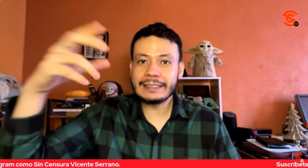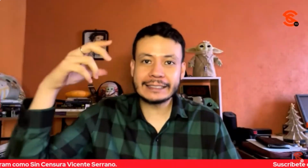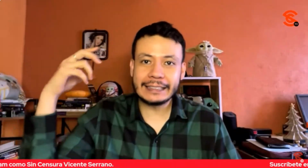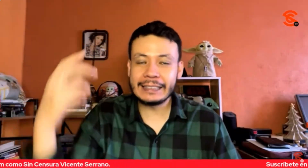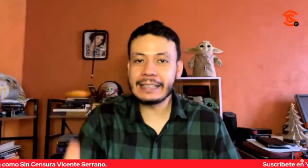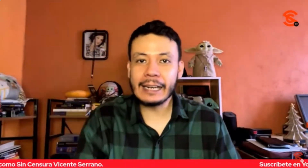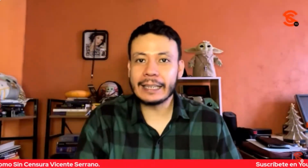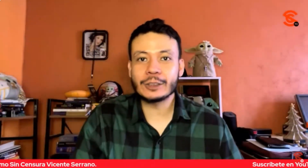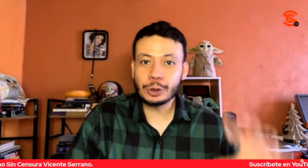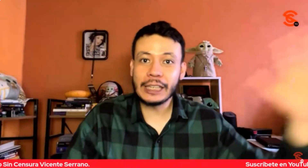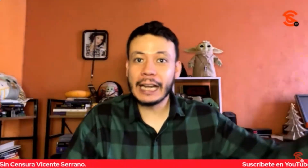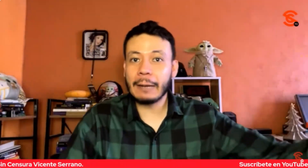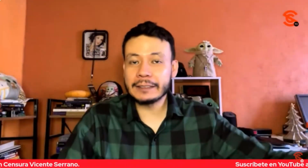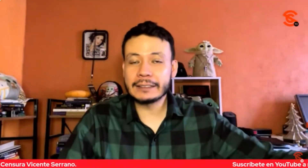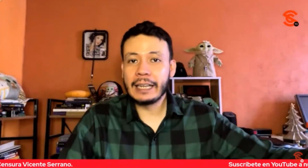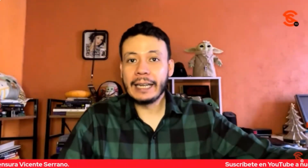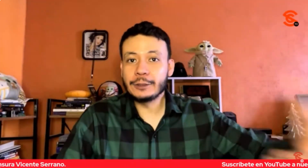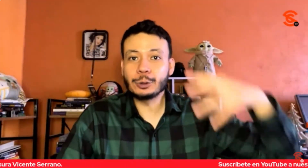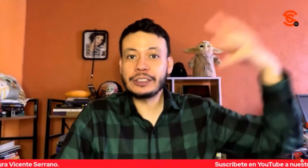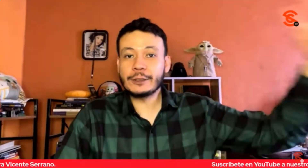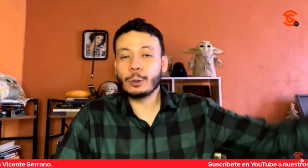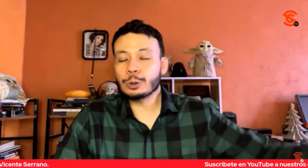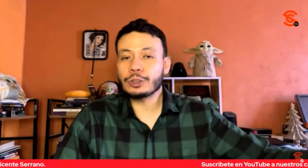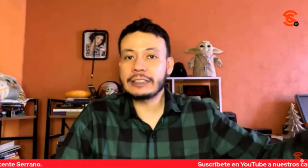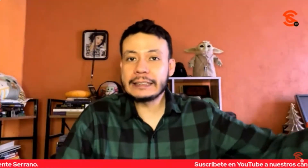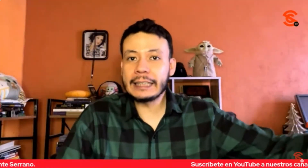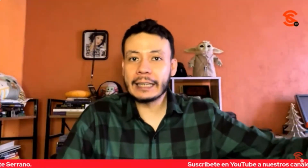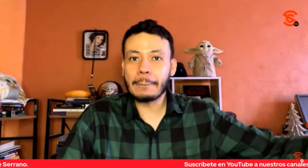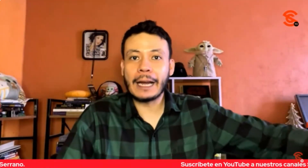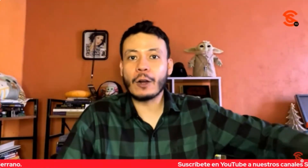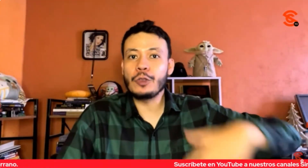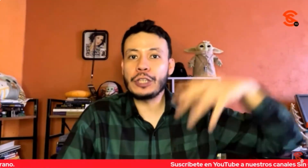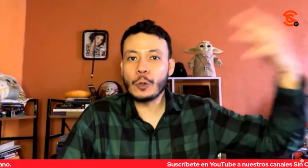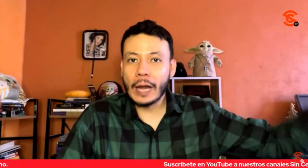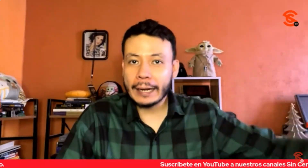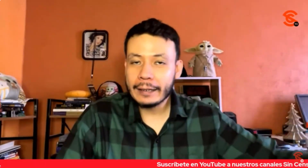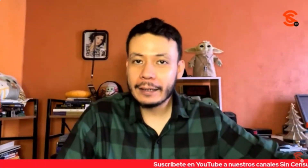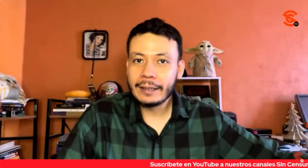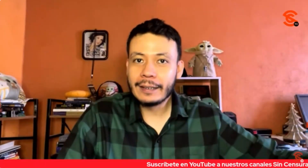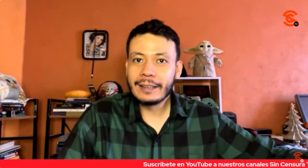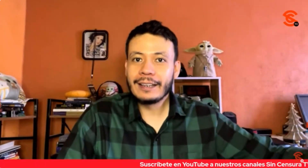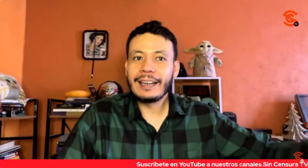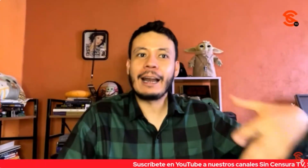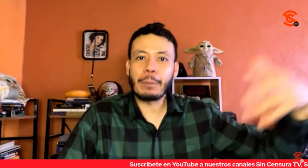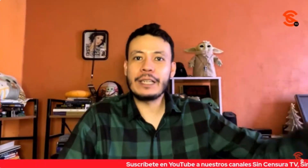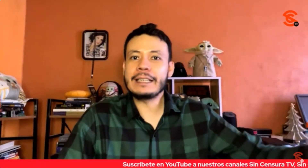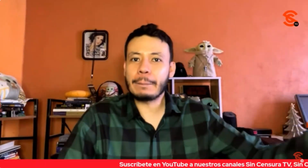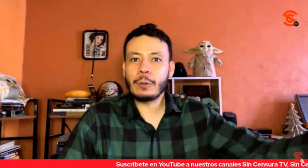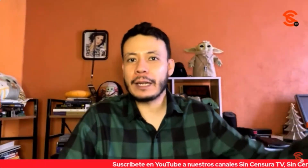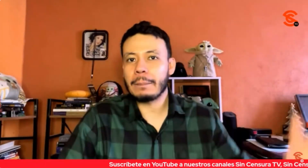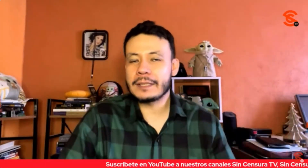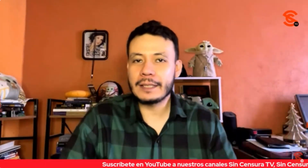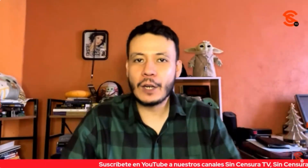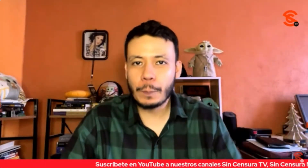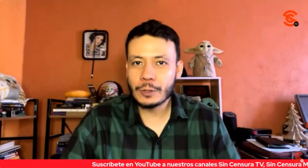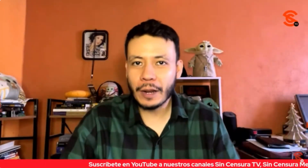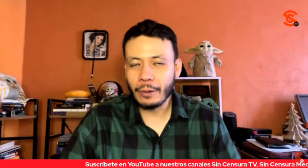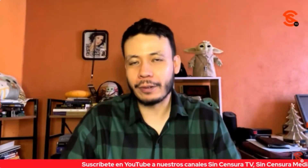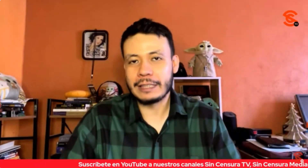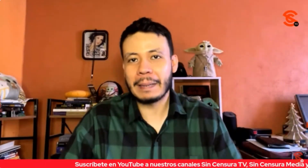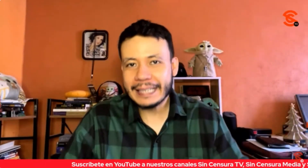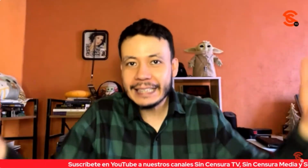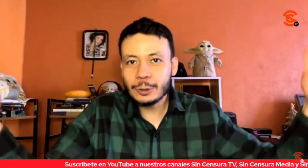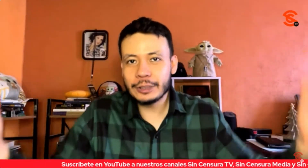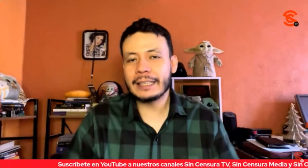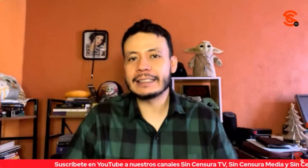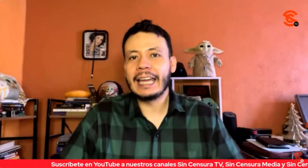histórica y trascendental que Xóchitl Gálvez en sus discursos dice que va a continuar la política pública del presidente López